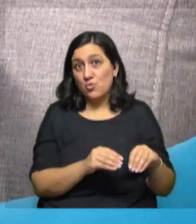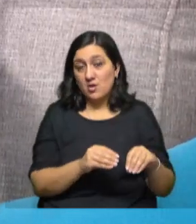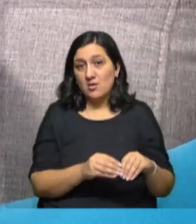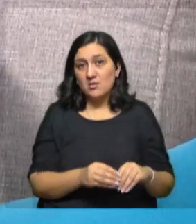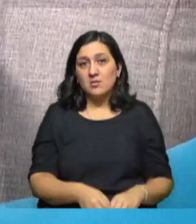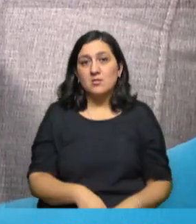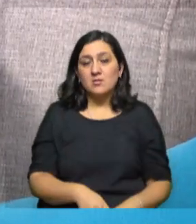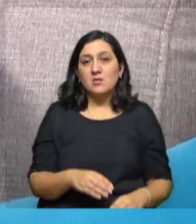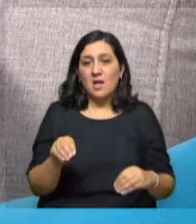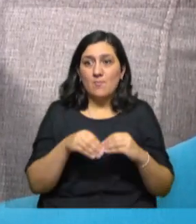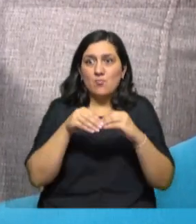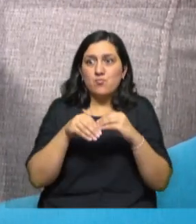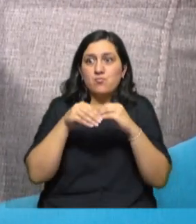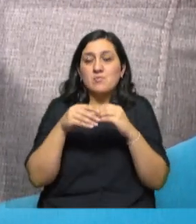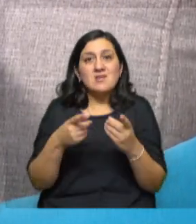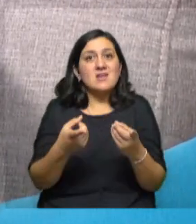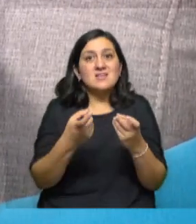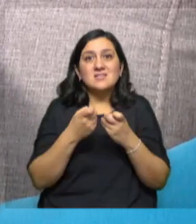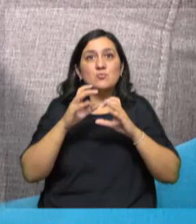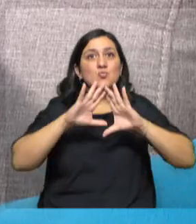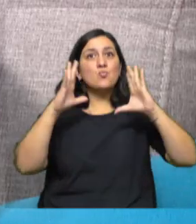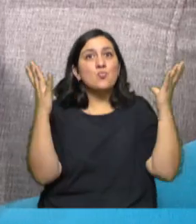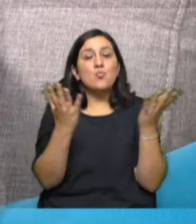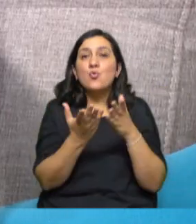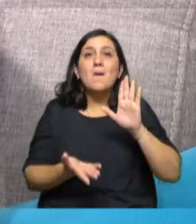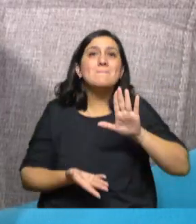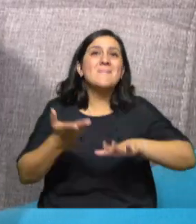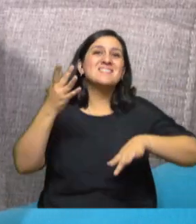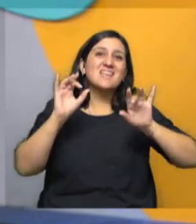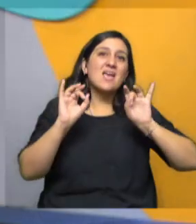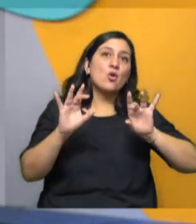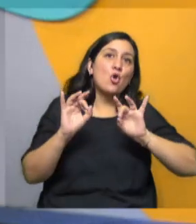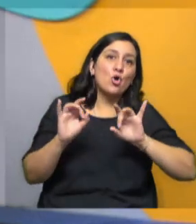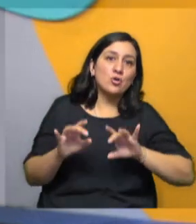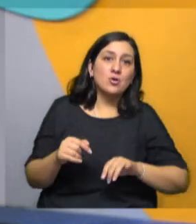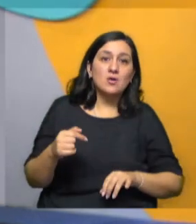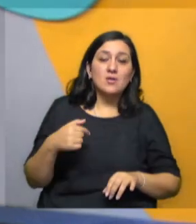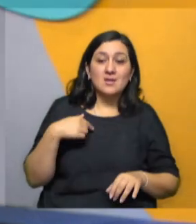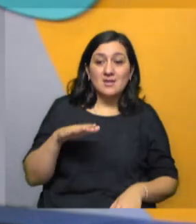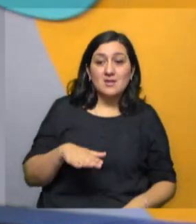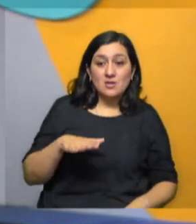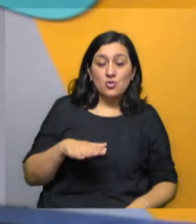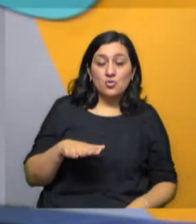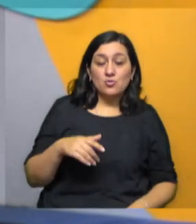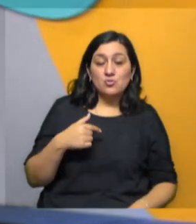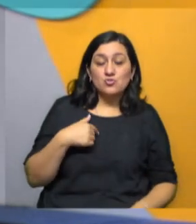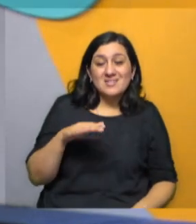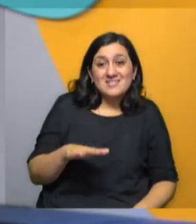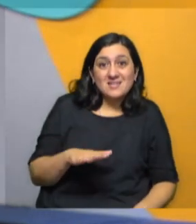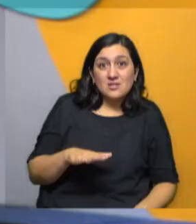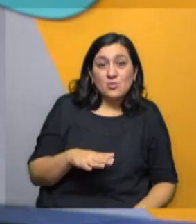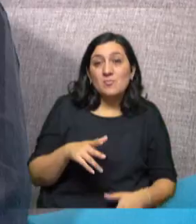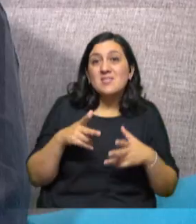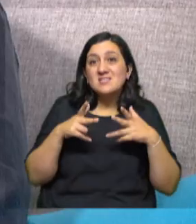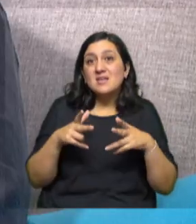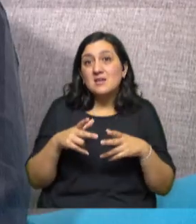cada vez más. Y necesitamos un mundo más ecológico en todo sentido. De niño en mi barrio me asustaban con el hombre de la bolsa. Si te digo el hombre de